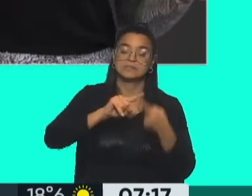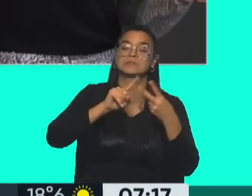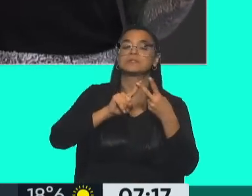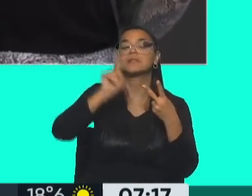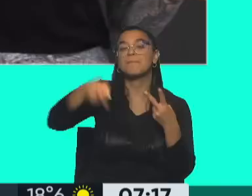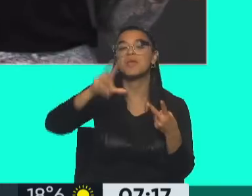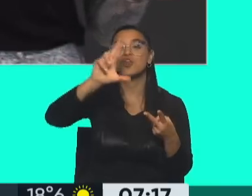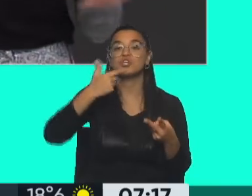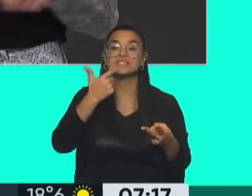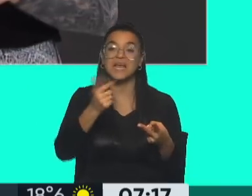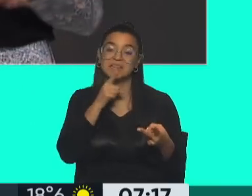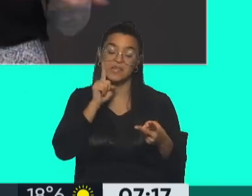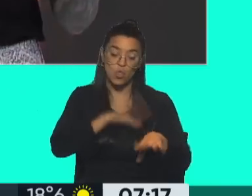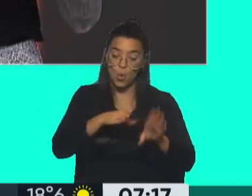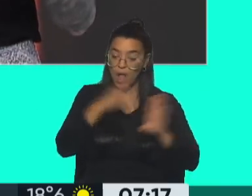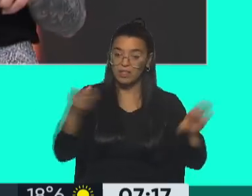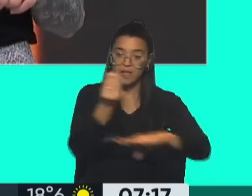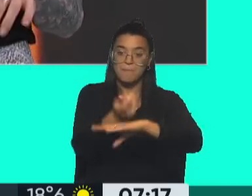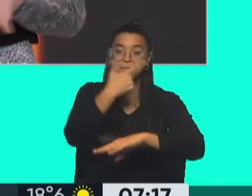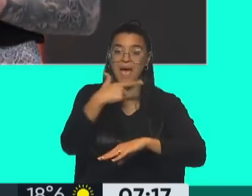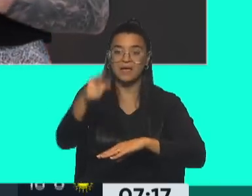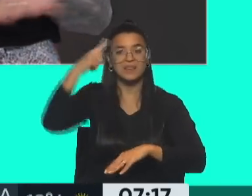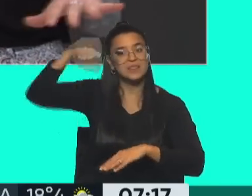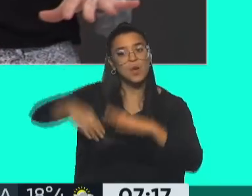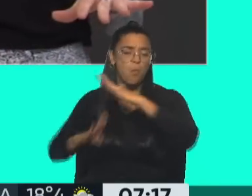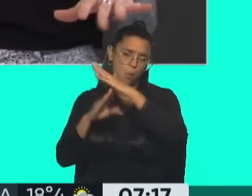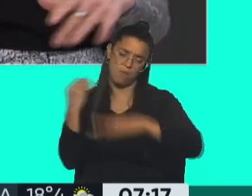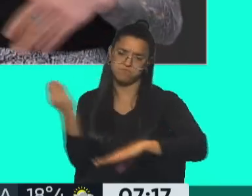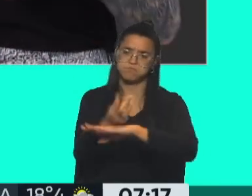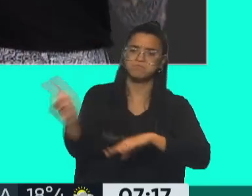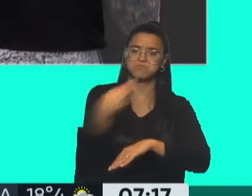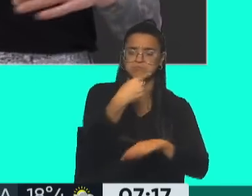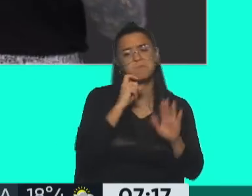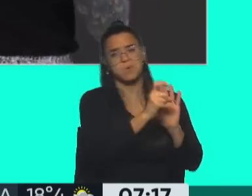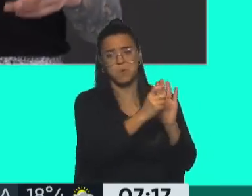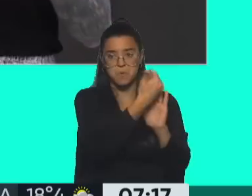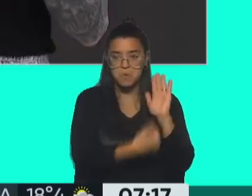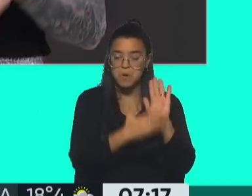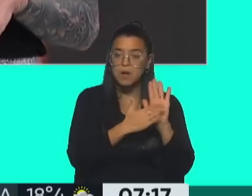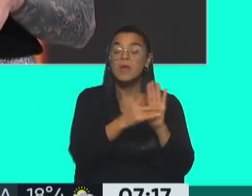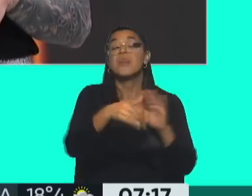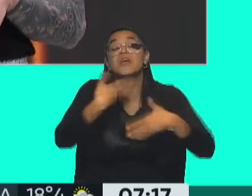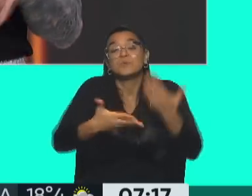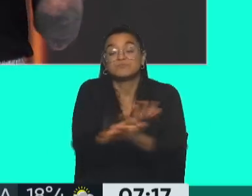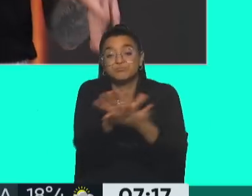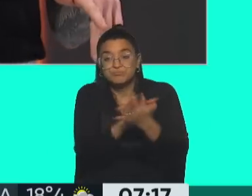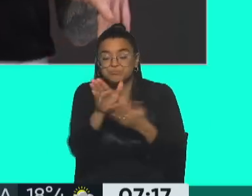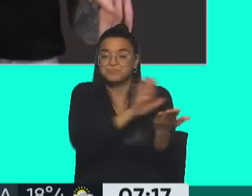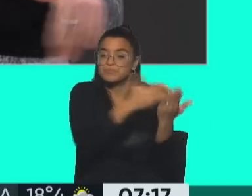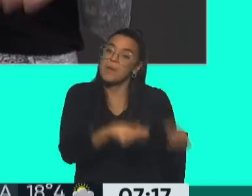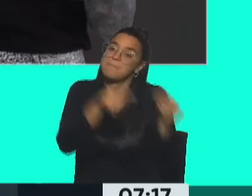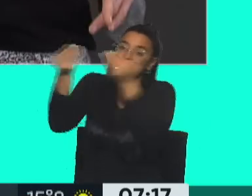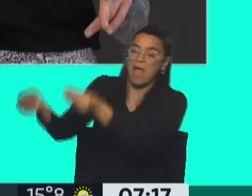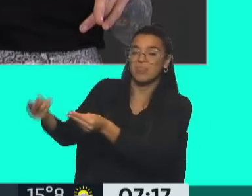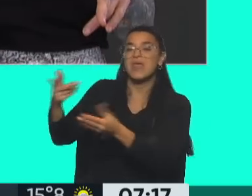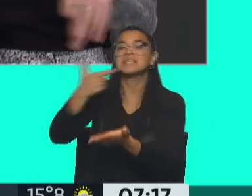durante el gobierno de Mauricio Macri, una designación en el máximo tribunal que fue absolutamente irregular. Luego se subsanó cuando se enviaron los pliegos al Senado